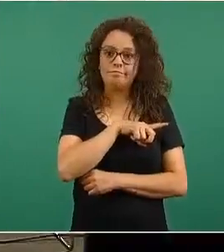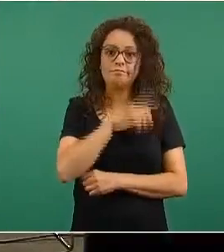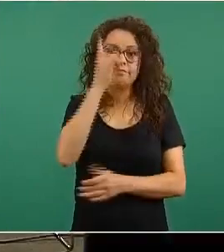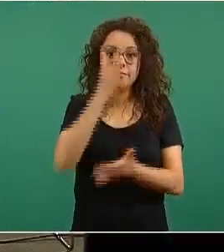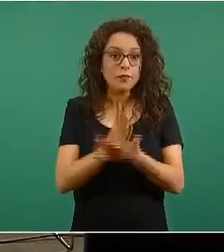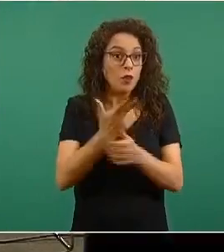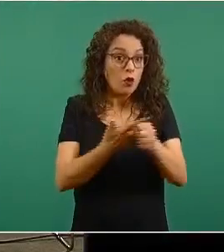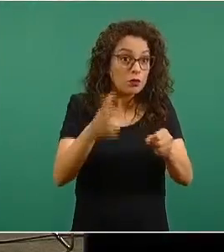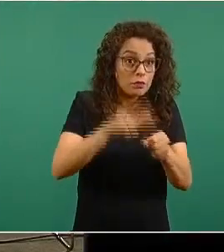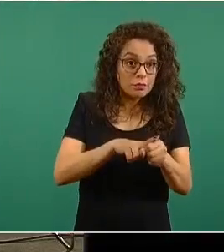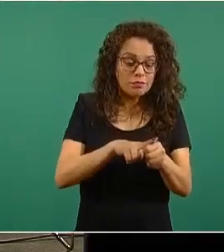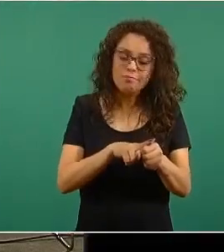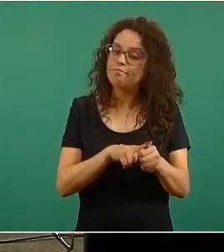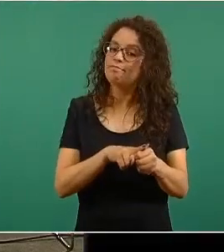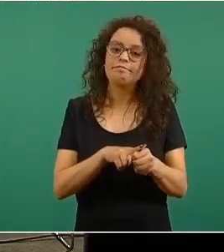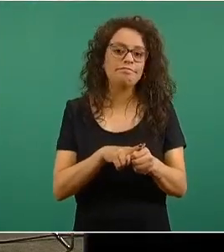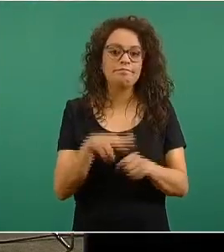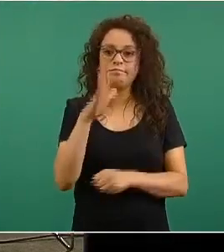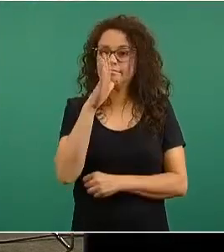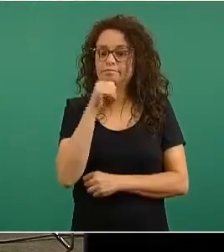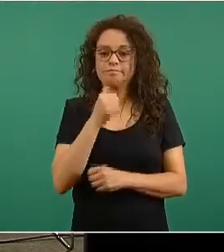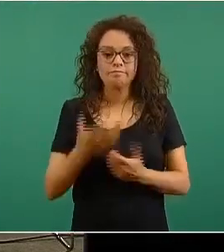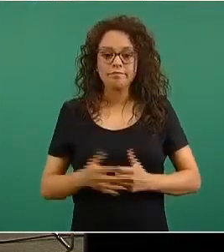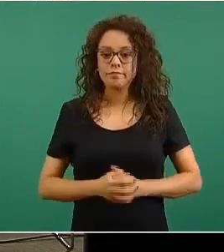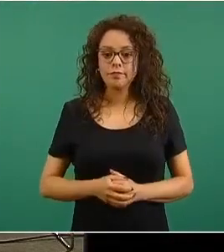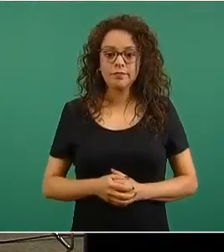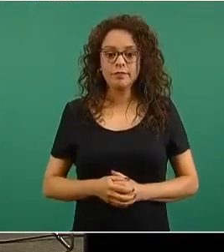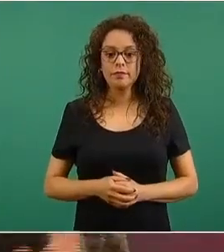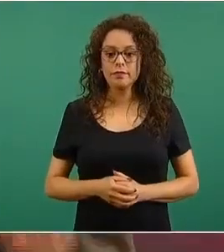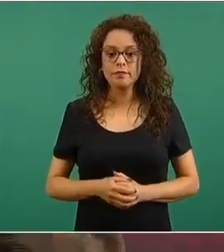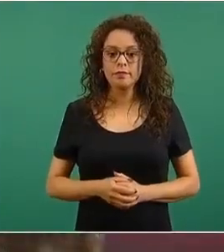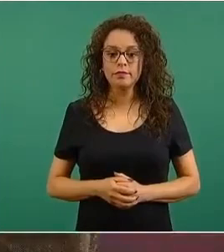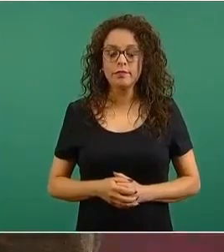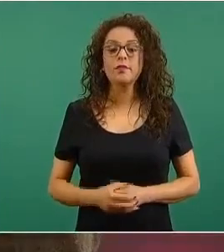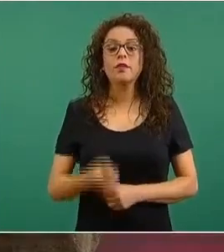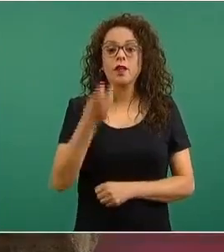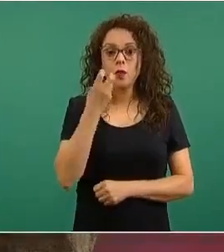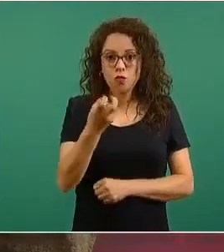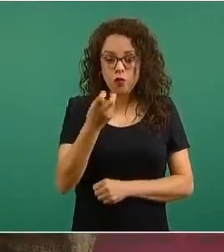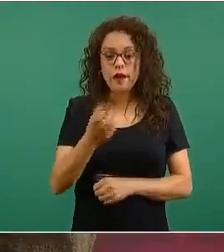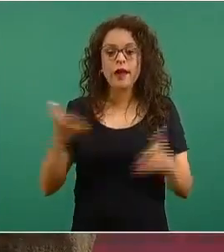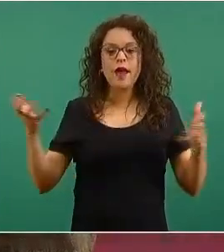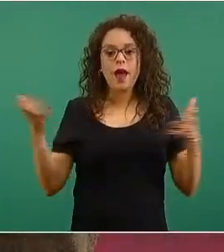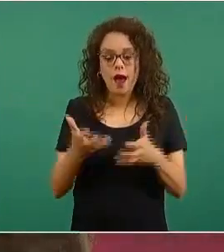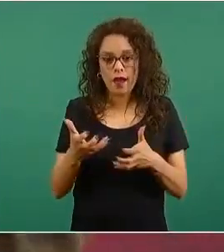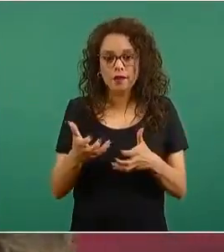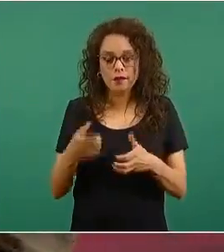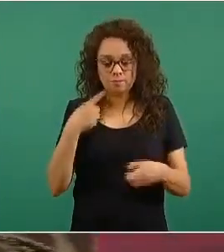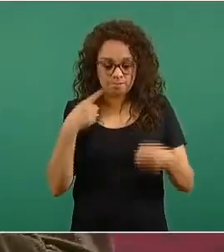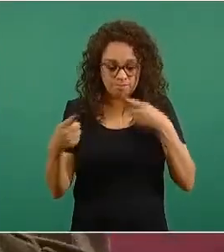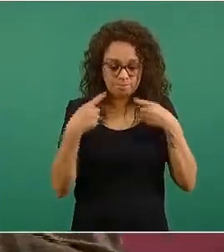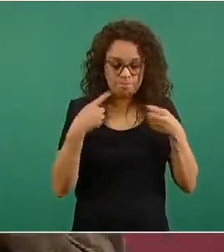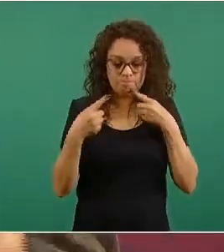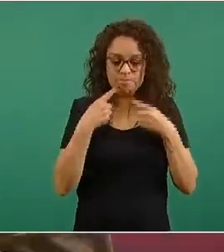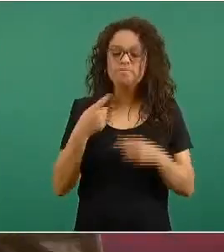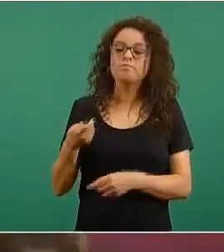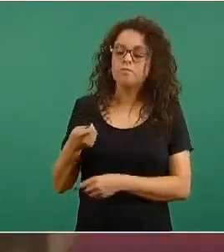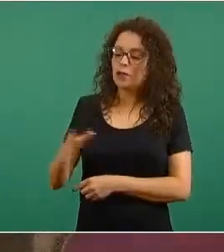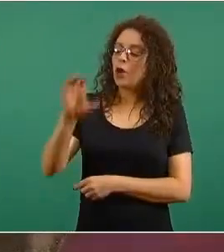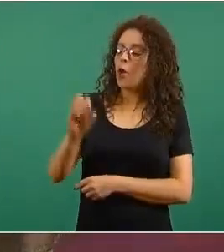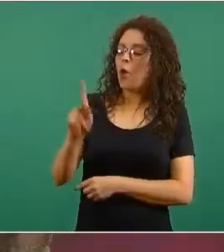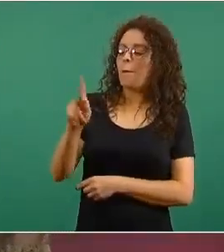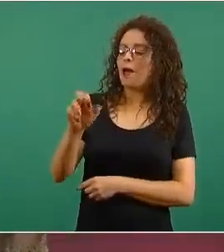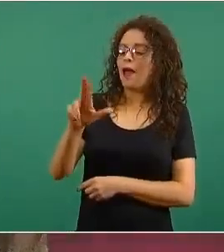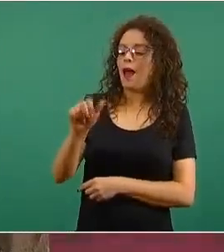aún con estas estaciones itinerantes. Por eso el operativo Correcaminos echa mano de todo el